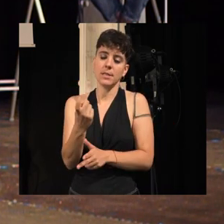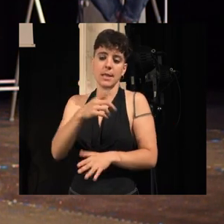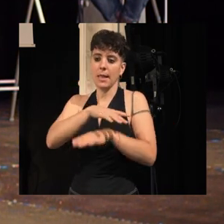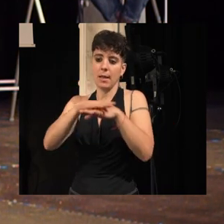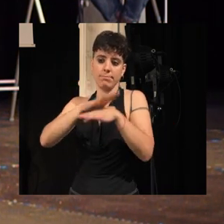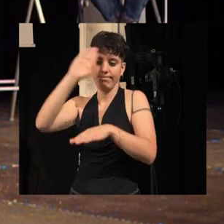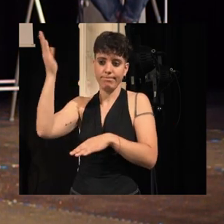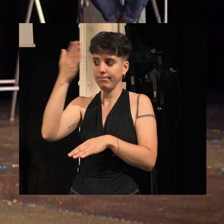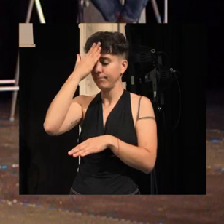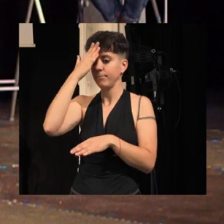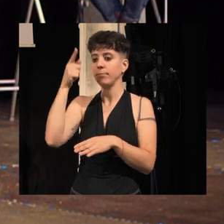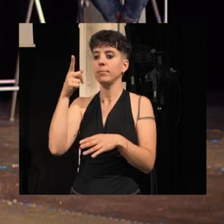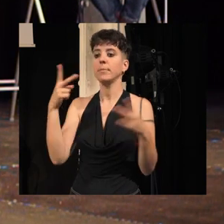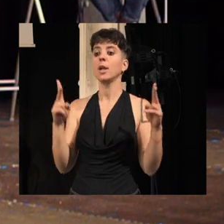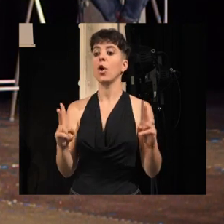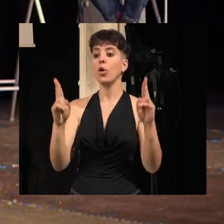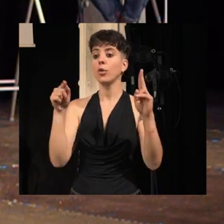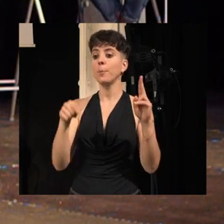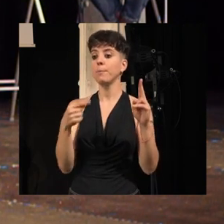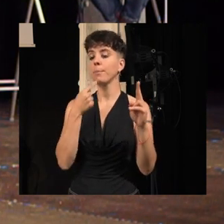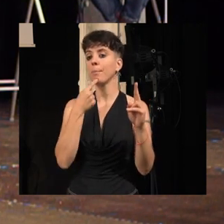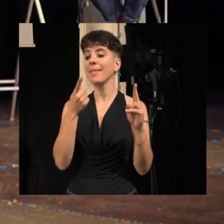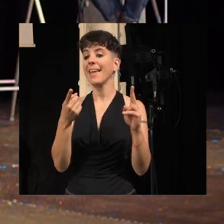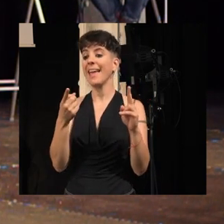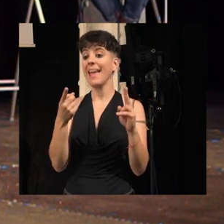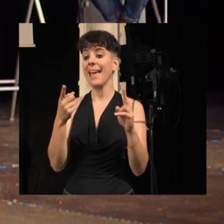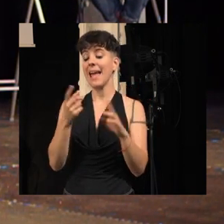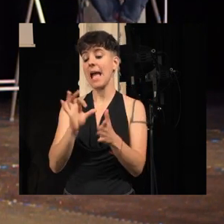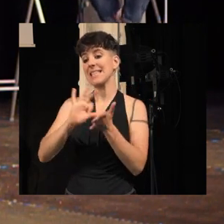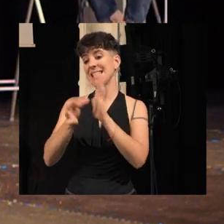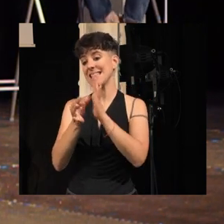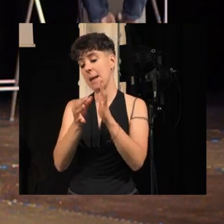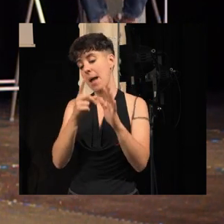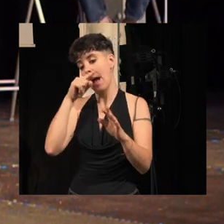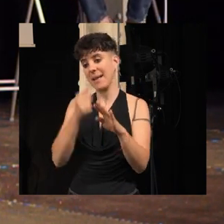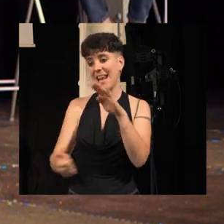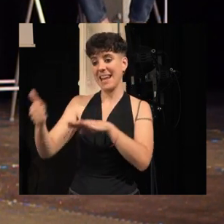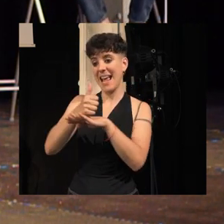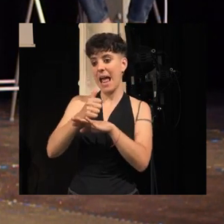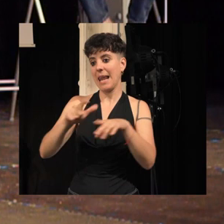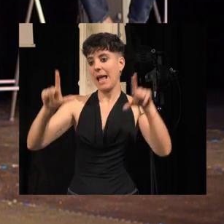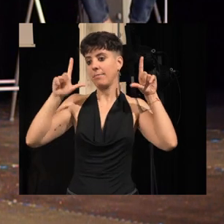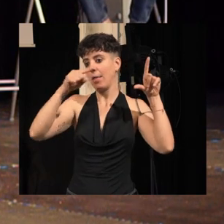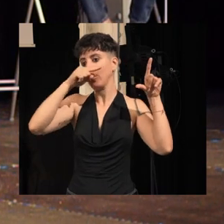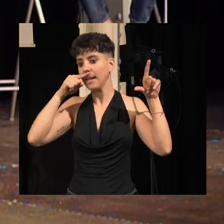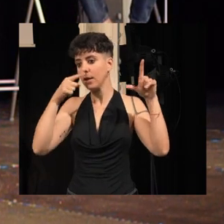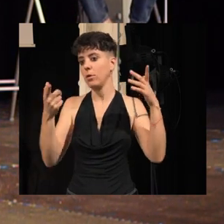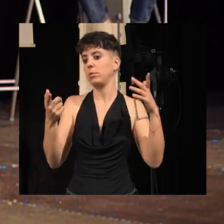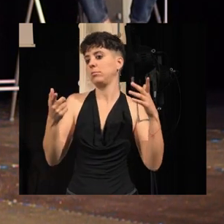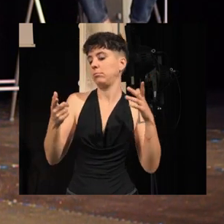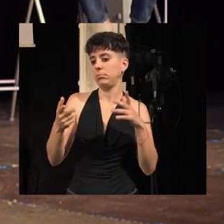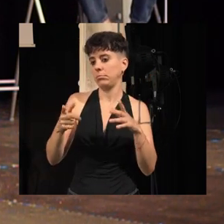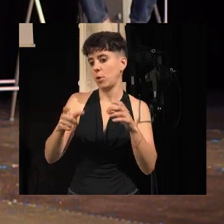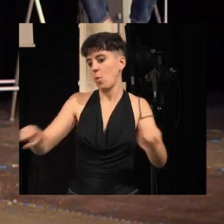sociedad, hago un corte, que quiere erradicar el sistema patriarcal, androcéntrico y sexista. Ley de igualdad catalana.